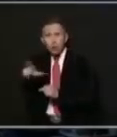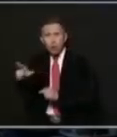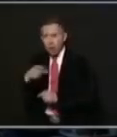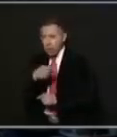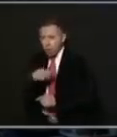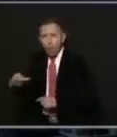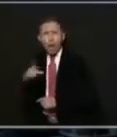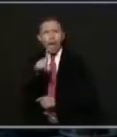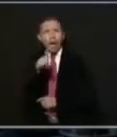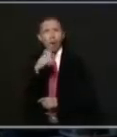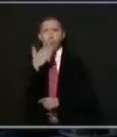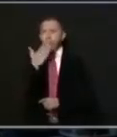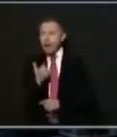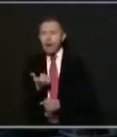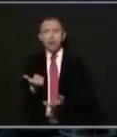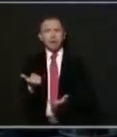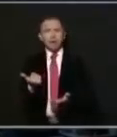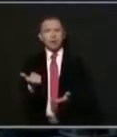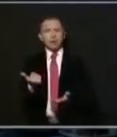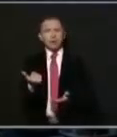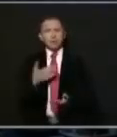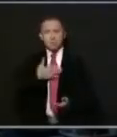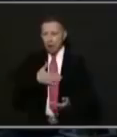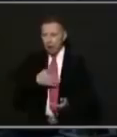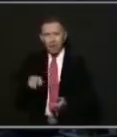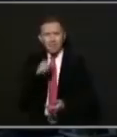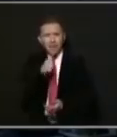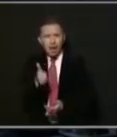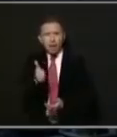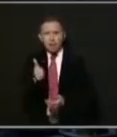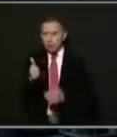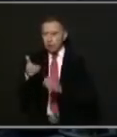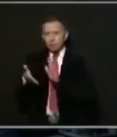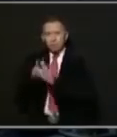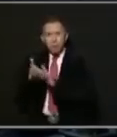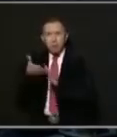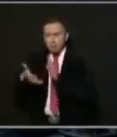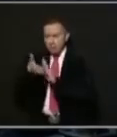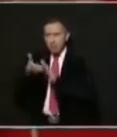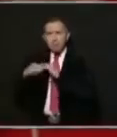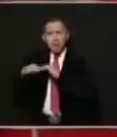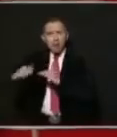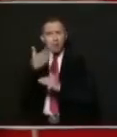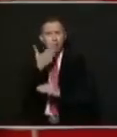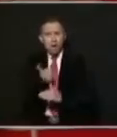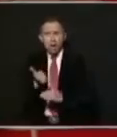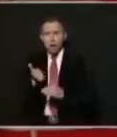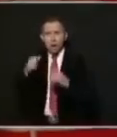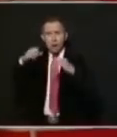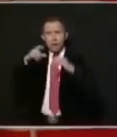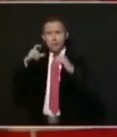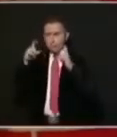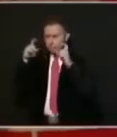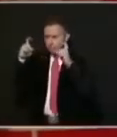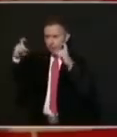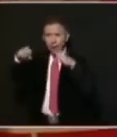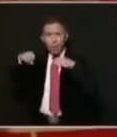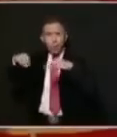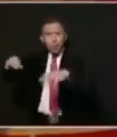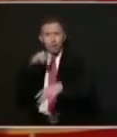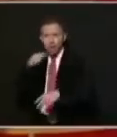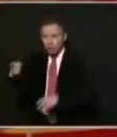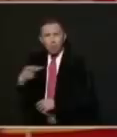sin drenaje, sin pavimento, sin alumbrado público, en la pobreza.